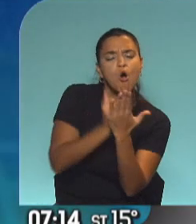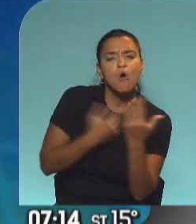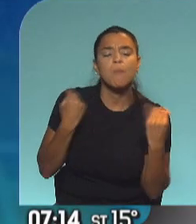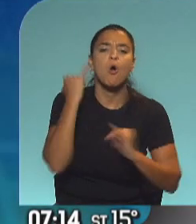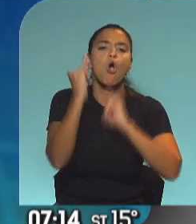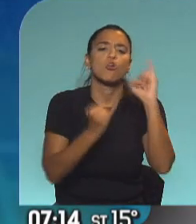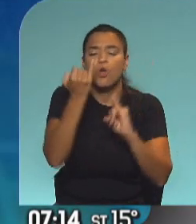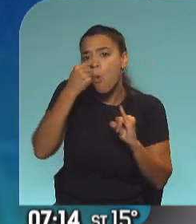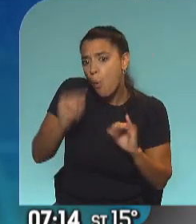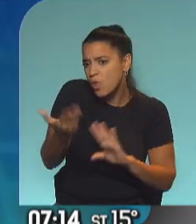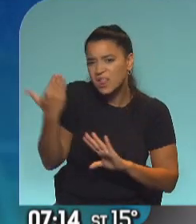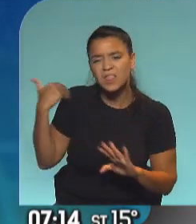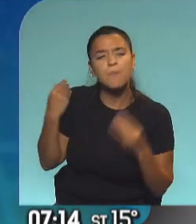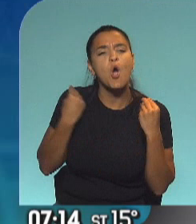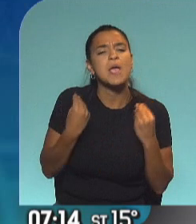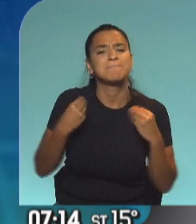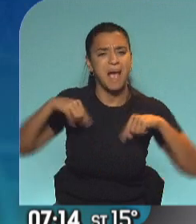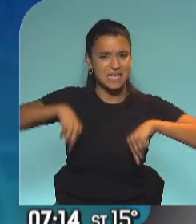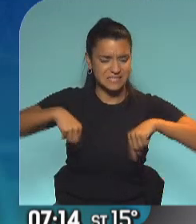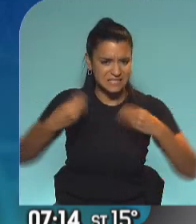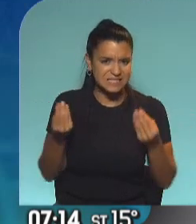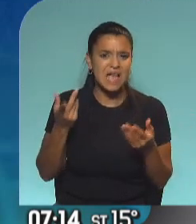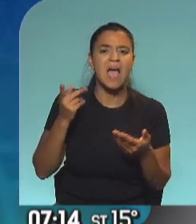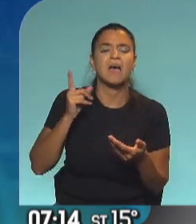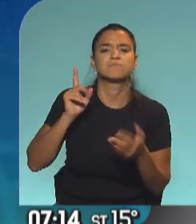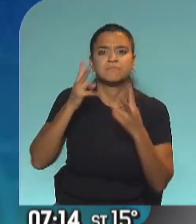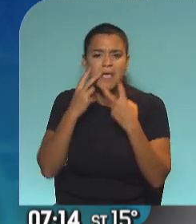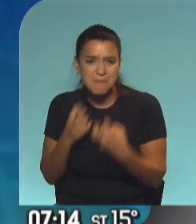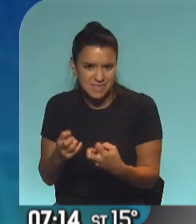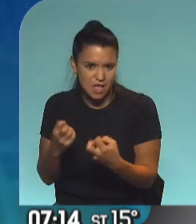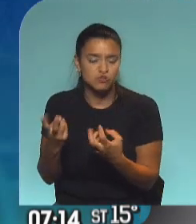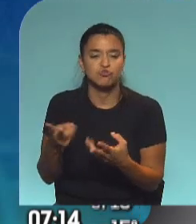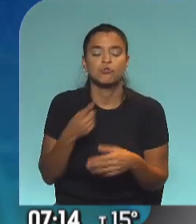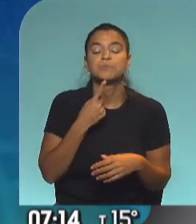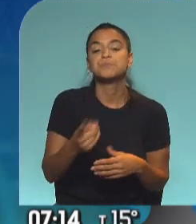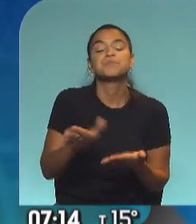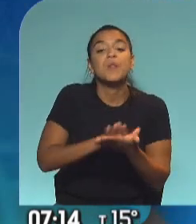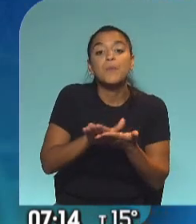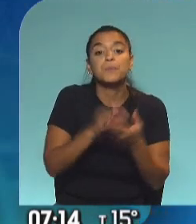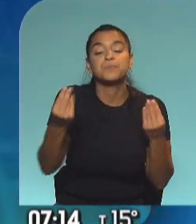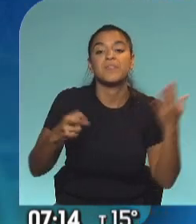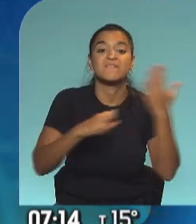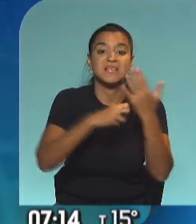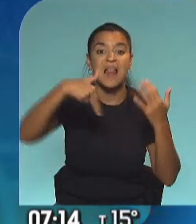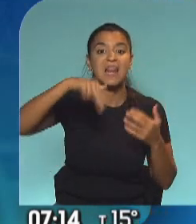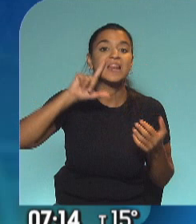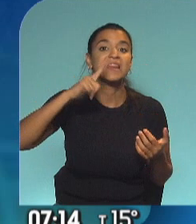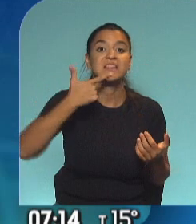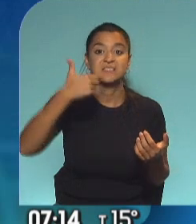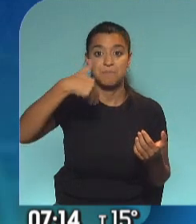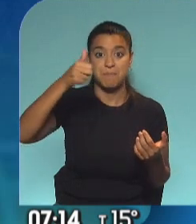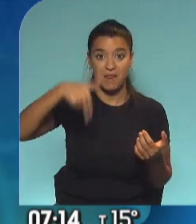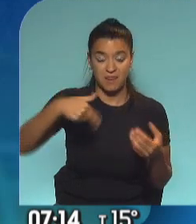lo último que está ocurriendo en la causa. Básicamente lo que tiene que ver con el fiscal Alberto Nisman es